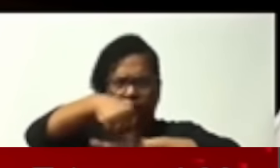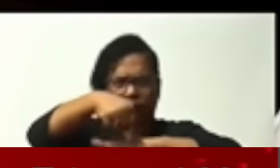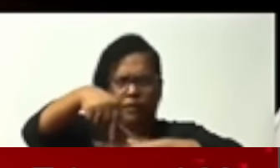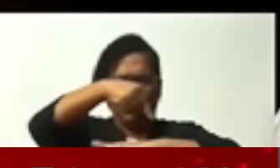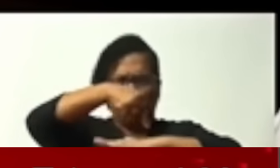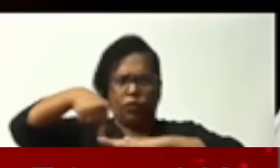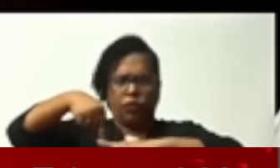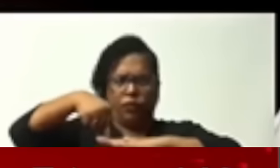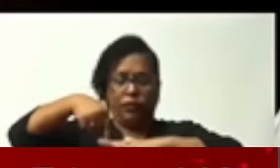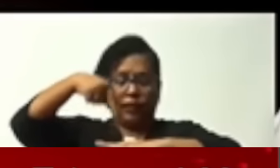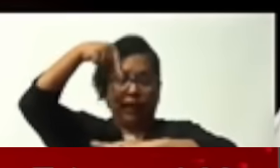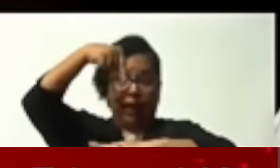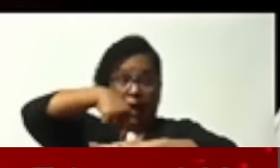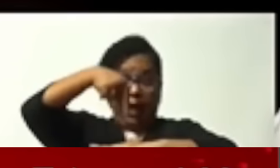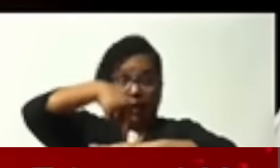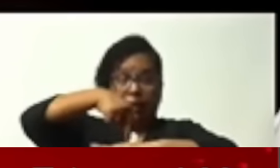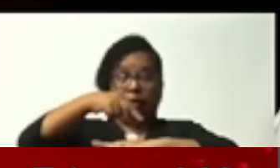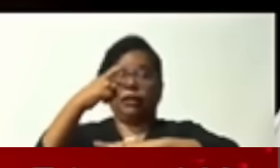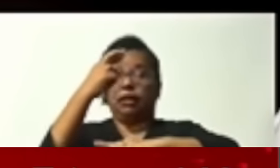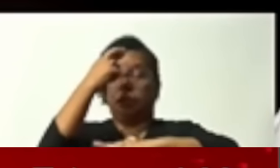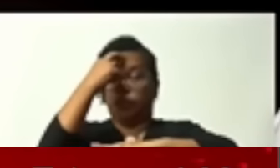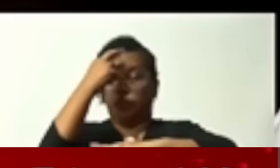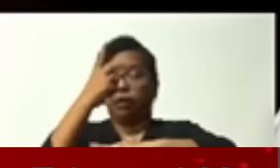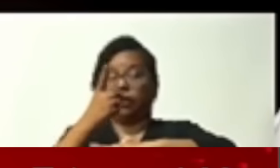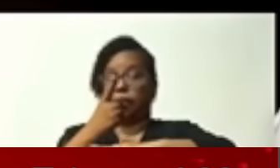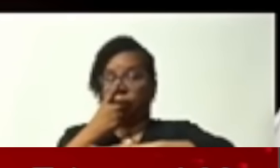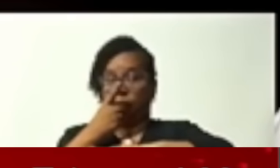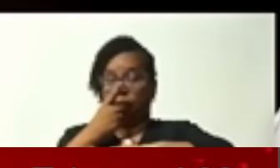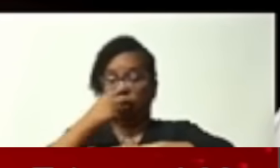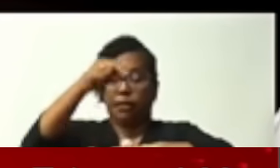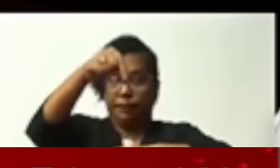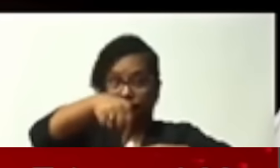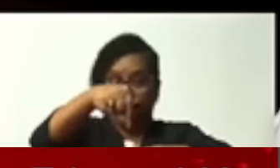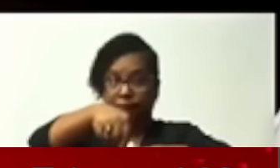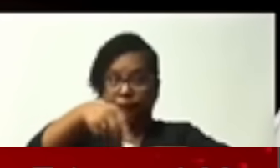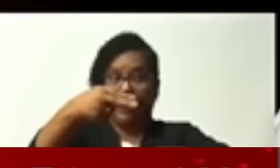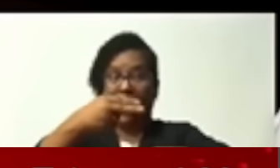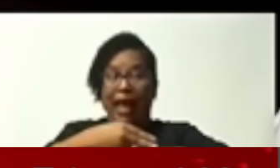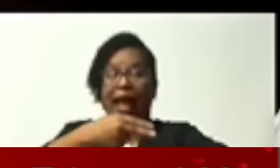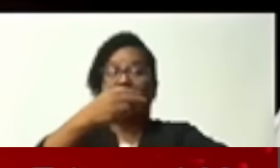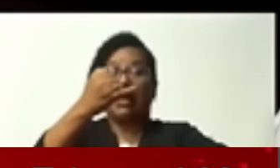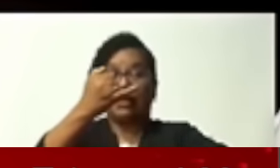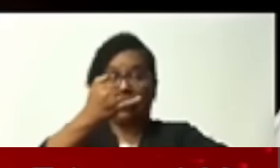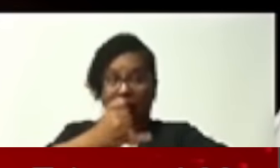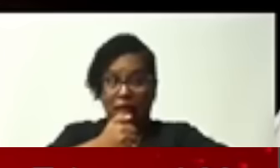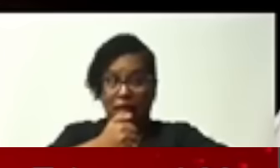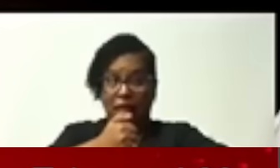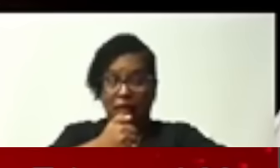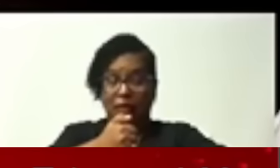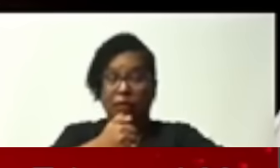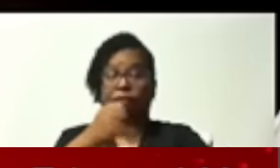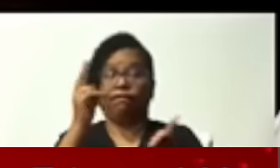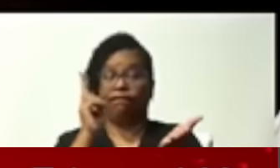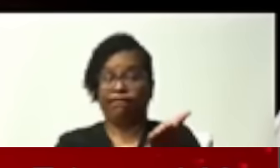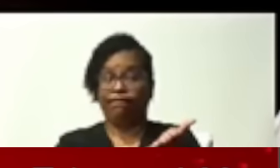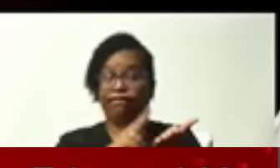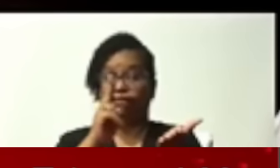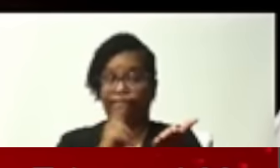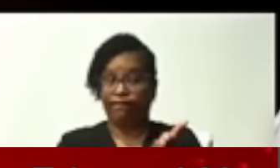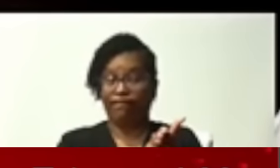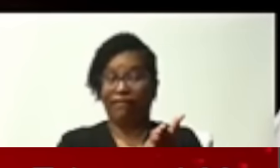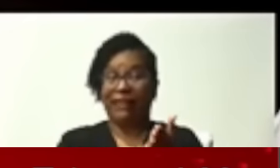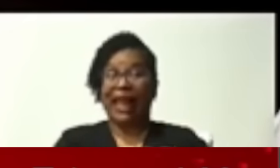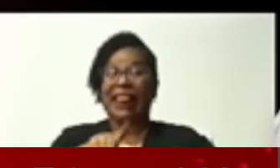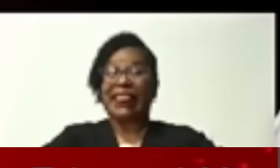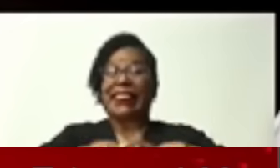límites fronterizos entre los dos países. En nombre de la República Dominicana firmó el presidente de entonces, Horacio Vázquez, y en